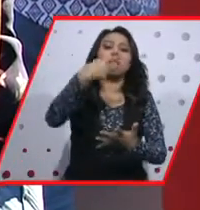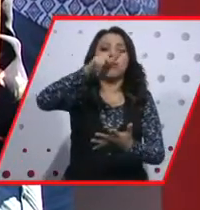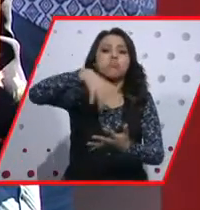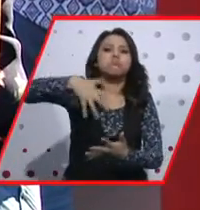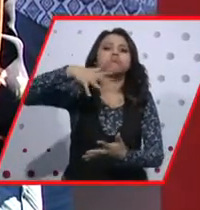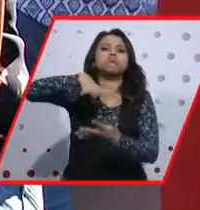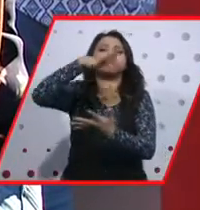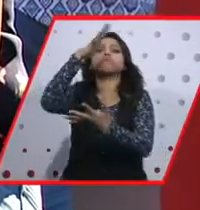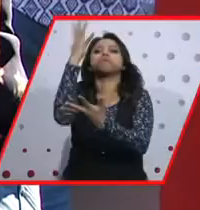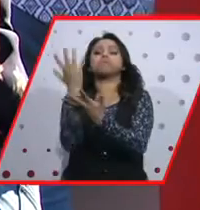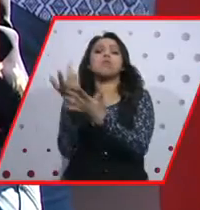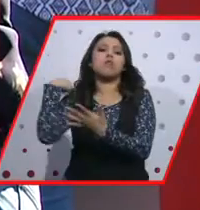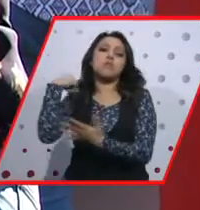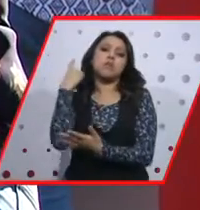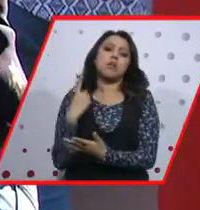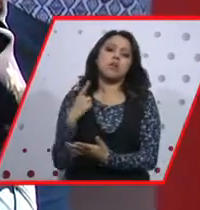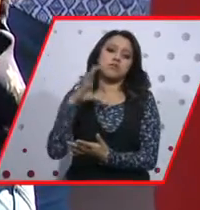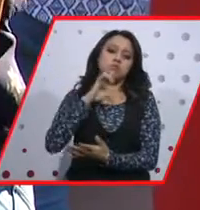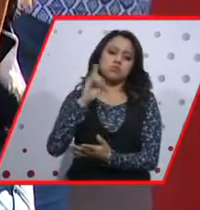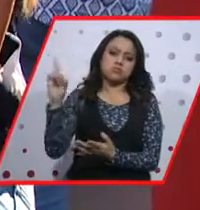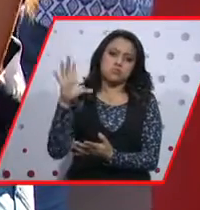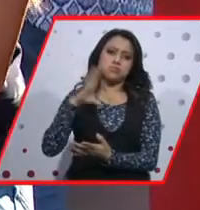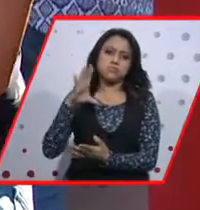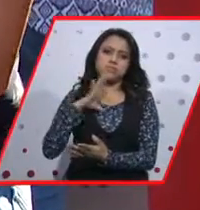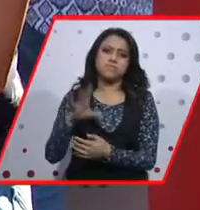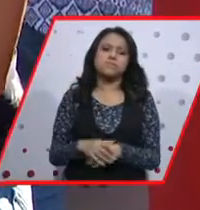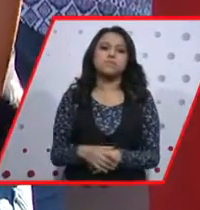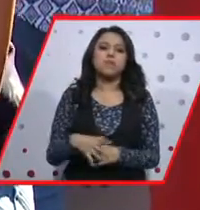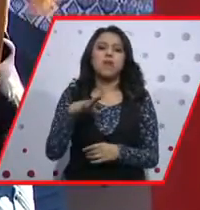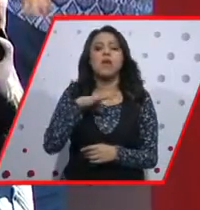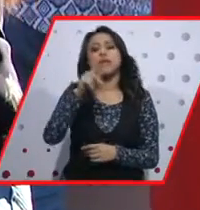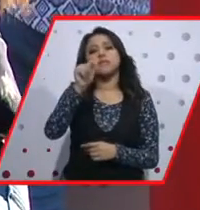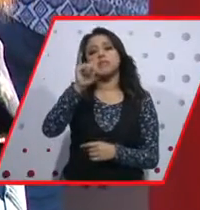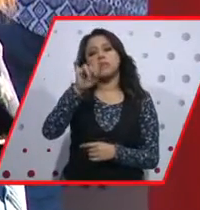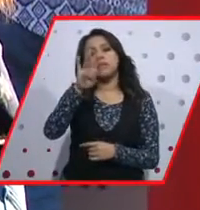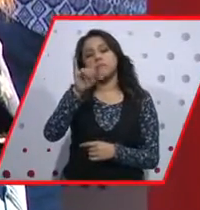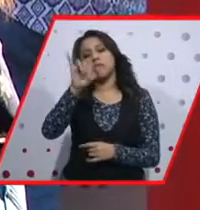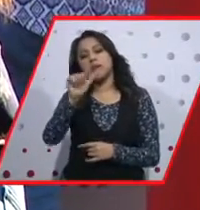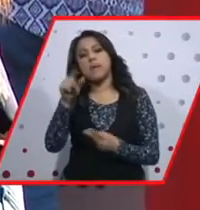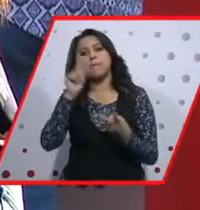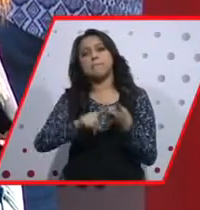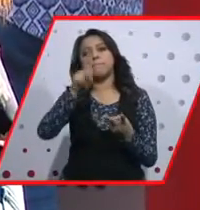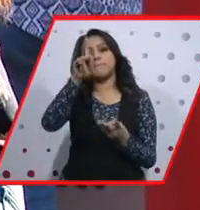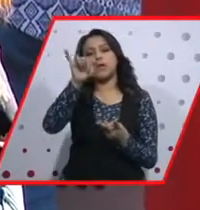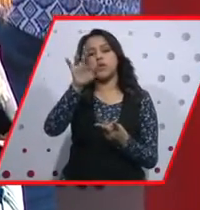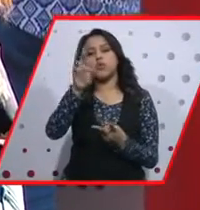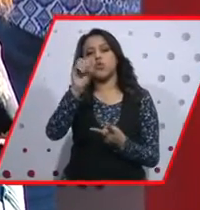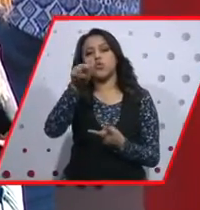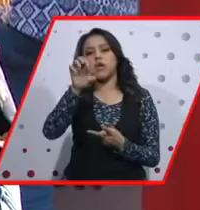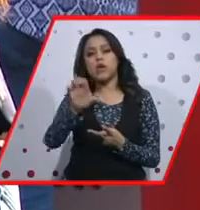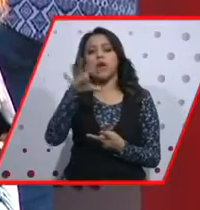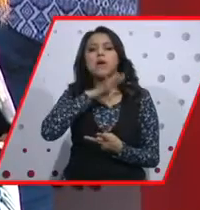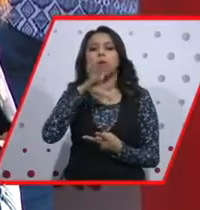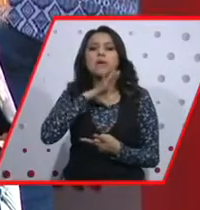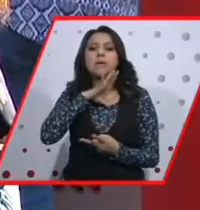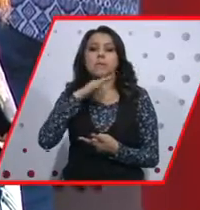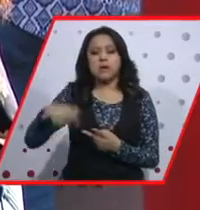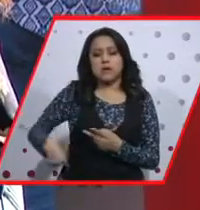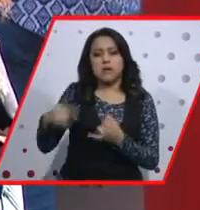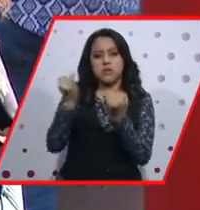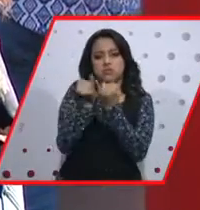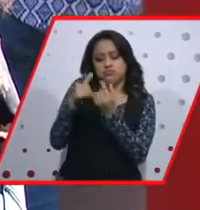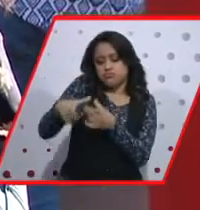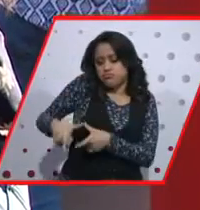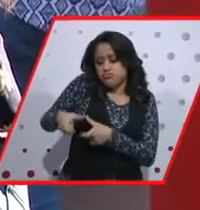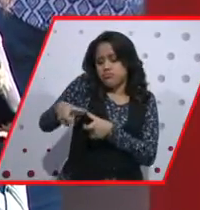caí todo el peso del lado derecho. Entonces tengo en la tibia y peroné, traigo dos placas, traigo clavos y en la cadera